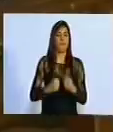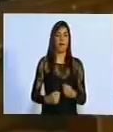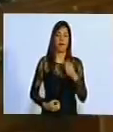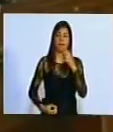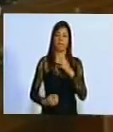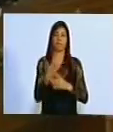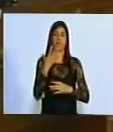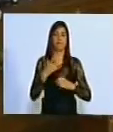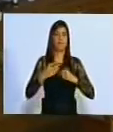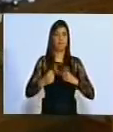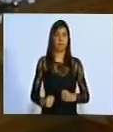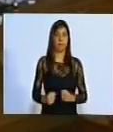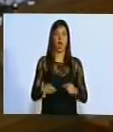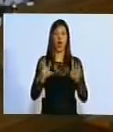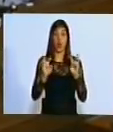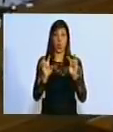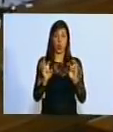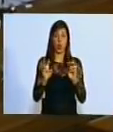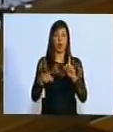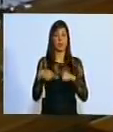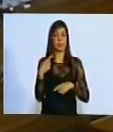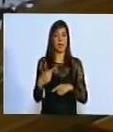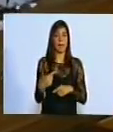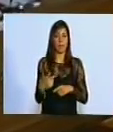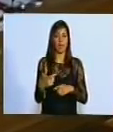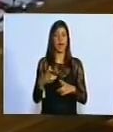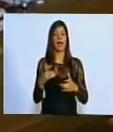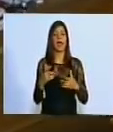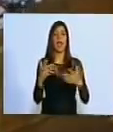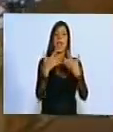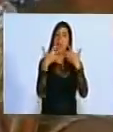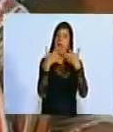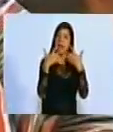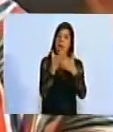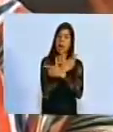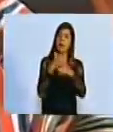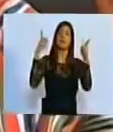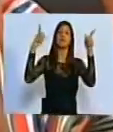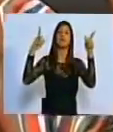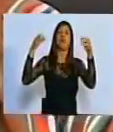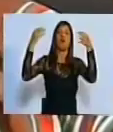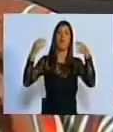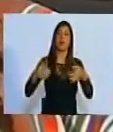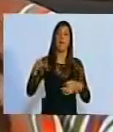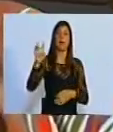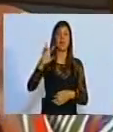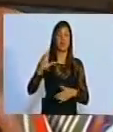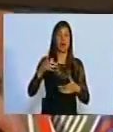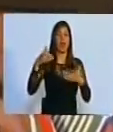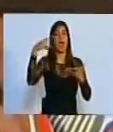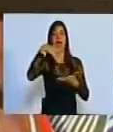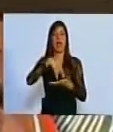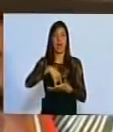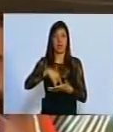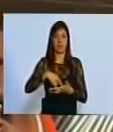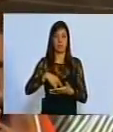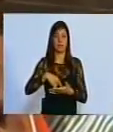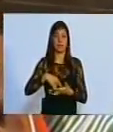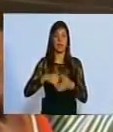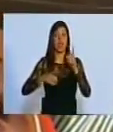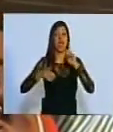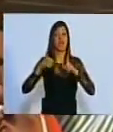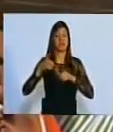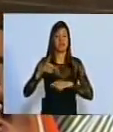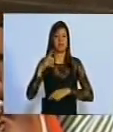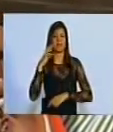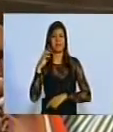ejército que después nos dio Carabobo. Y eso que nosotros muchas veces no valoramos, los enemigos sí lo